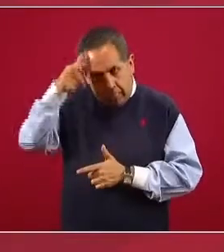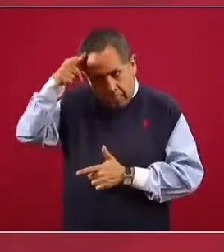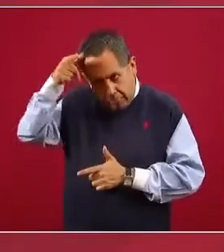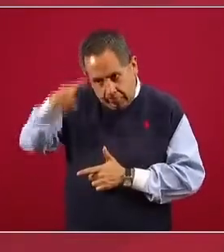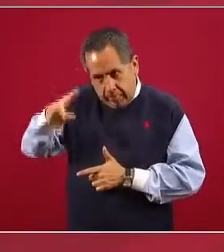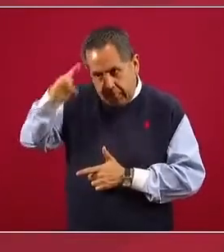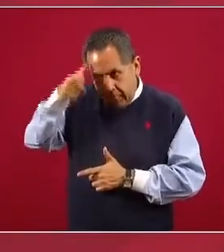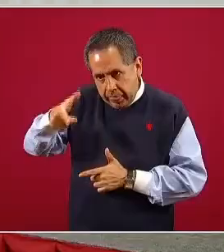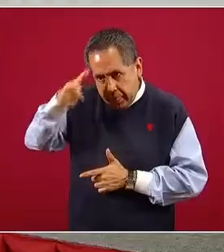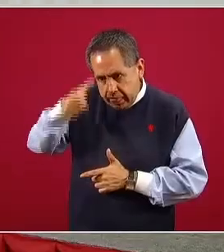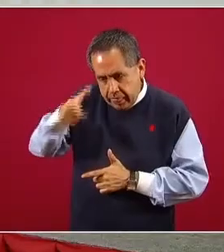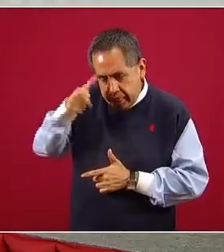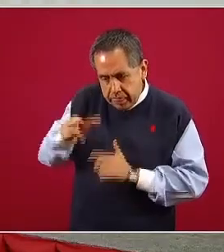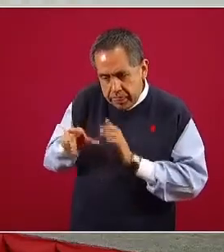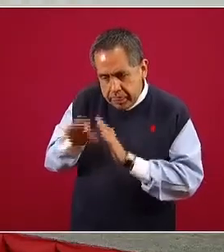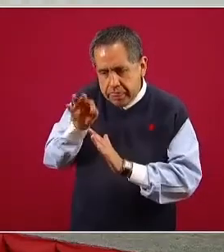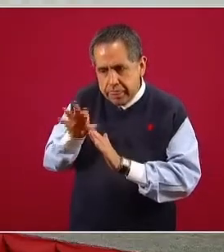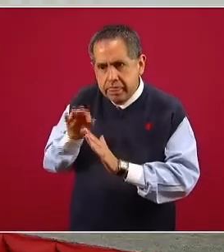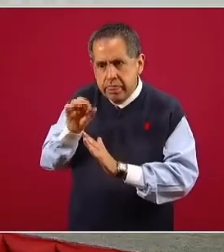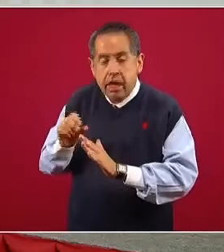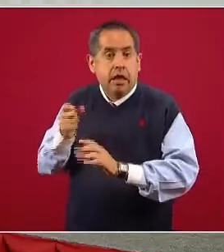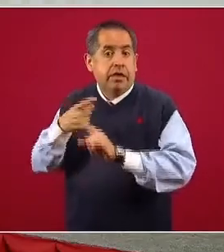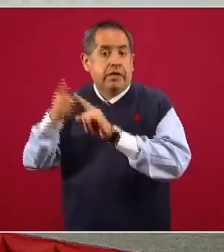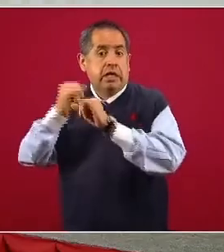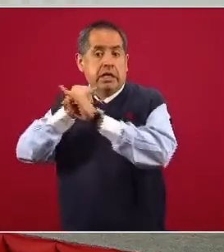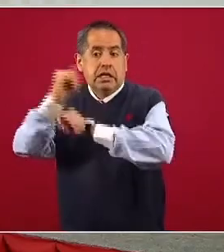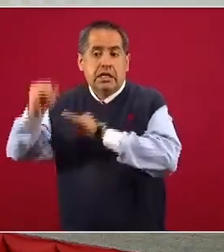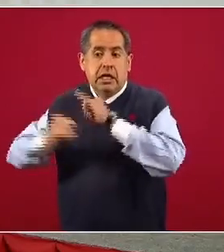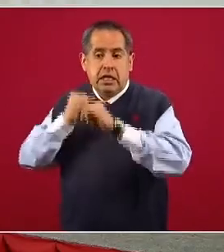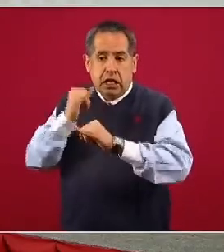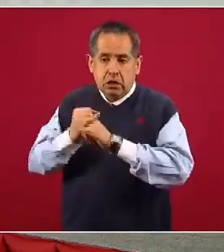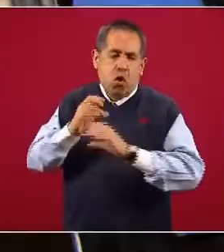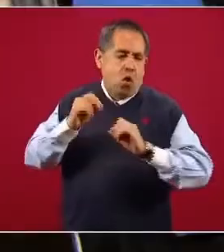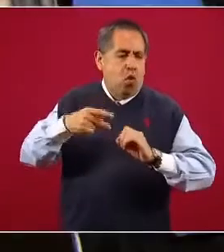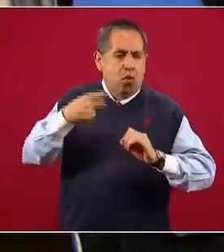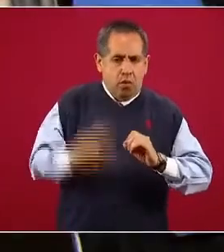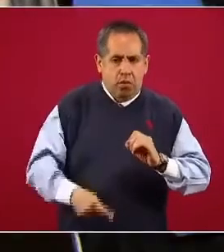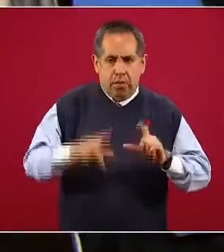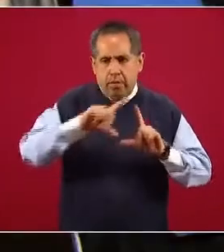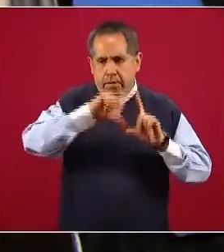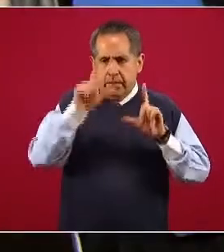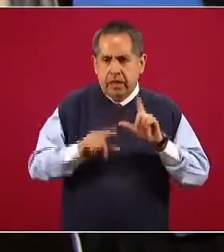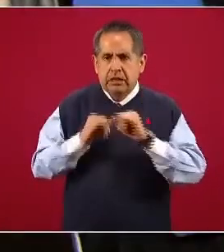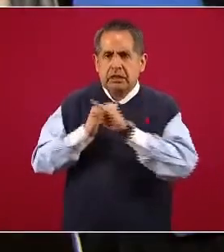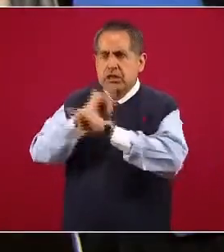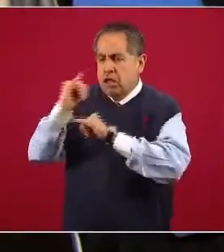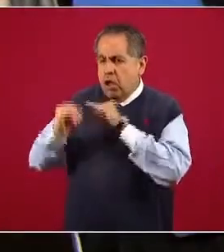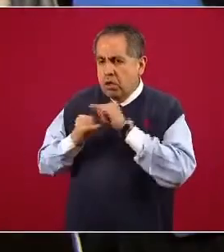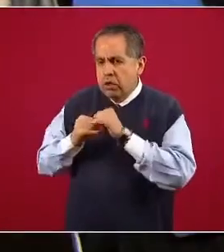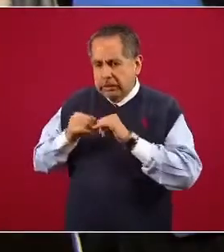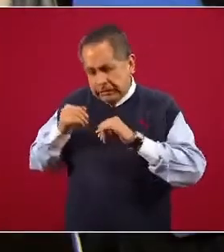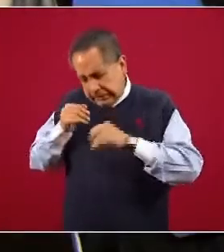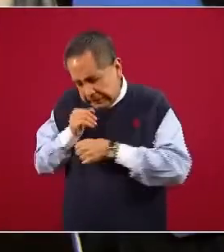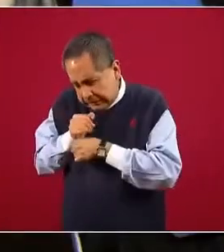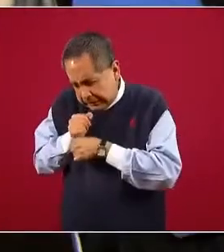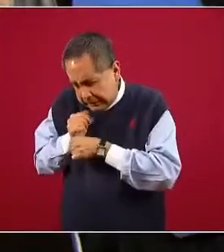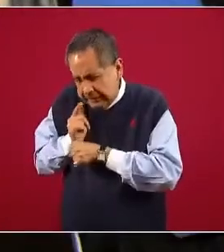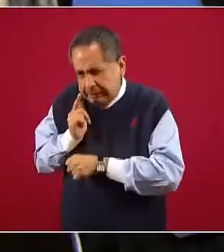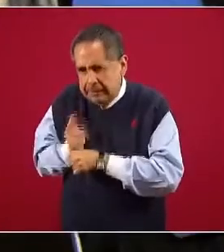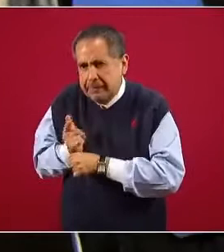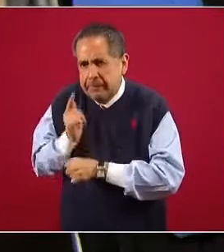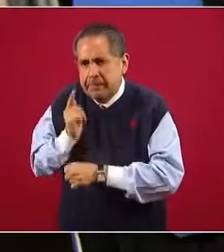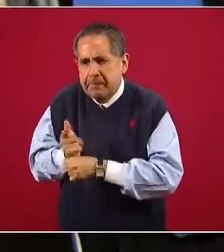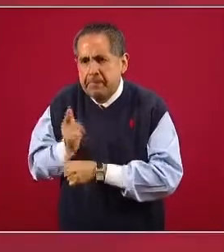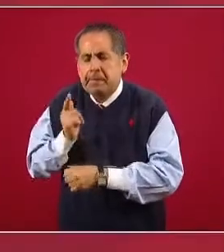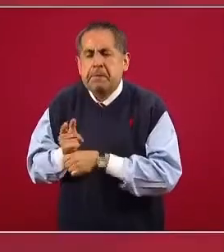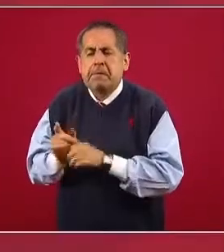continúa explorándose por distintas comunidades científicas nacionales y también internacionales, distintos